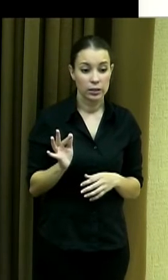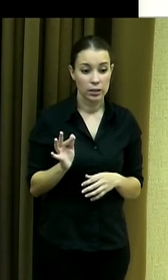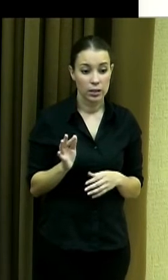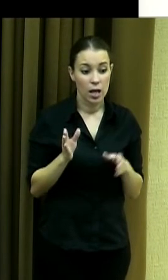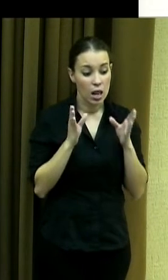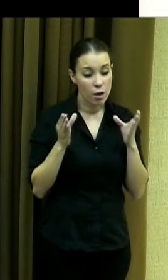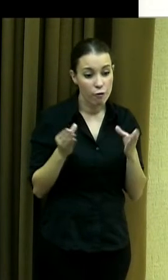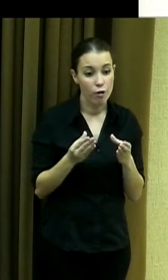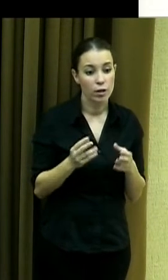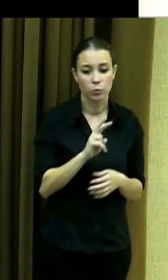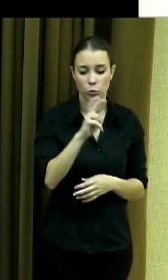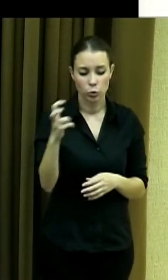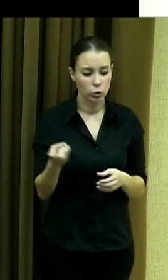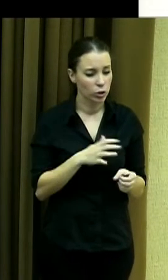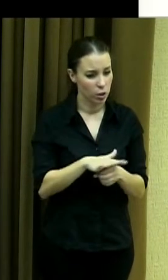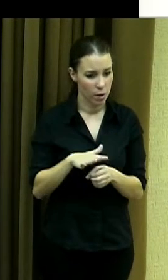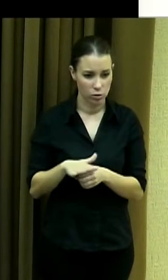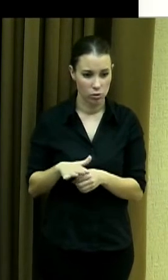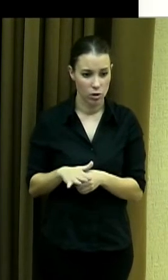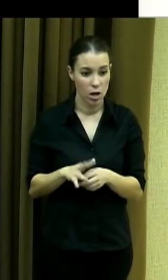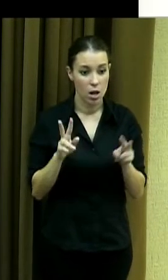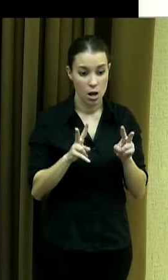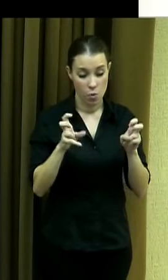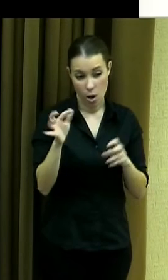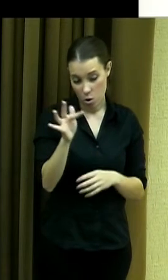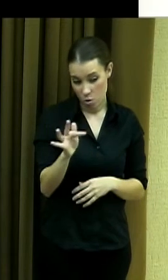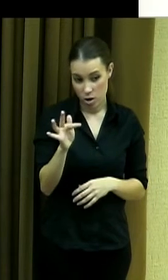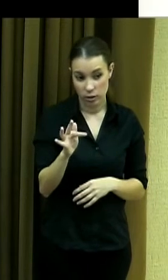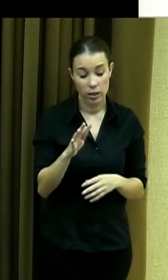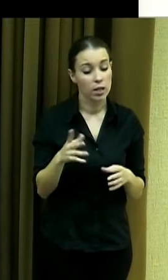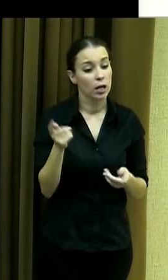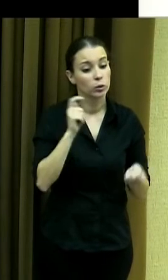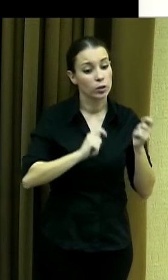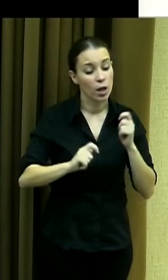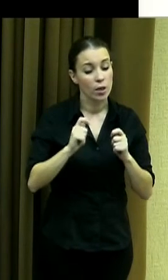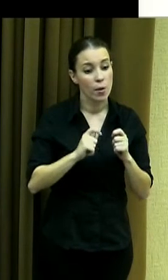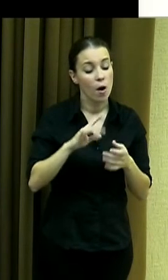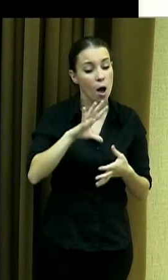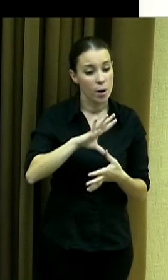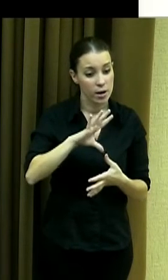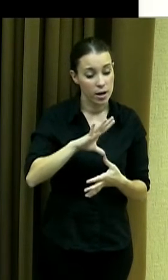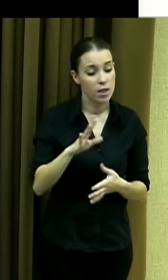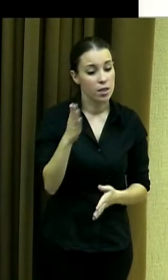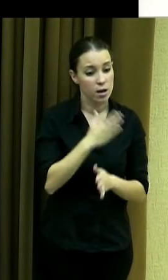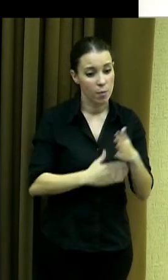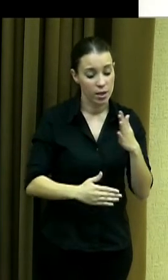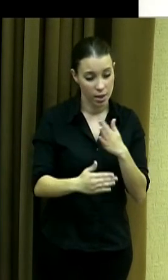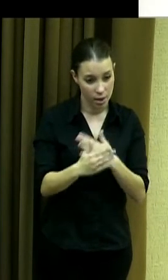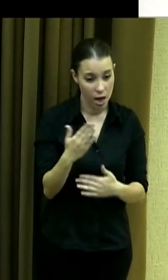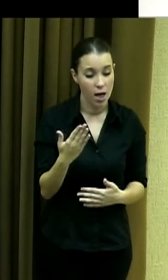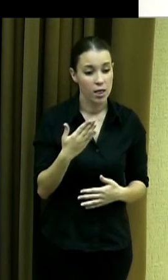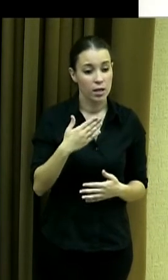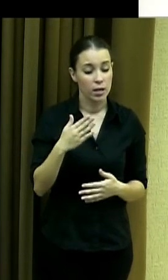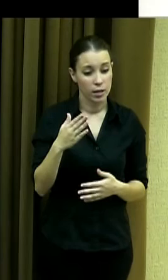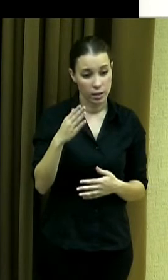es multidimensional, siguiendo las nuevas corrientes de la Asociación Americana de Discapacidad Intelectual y